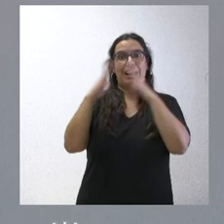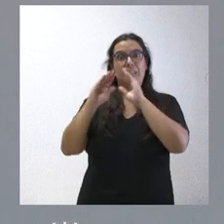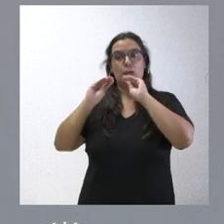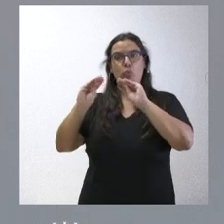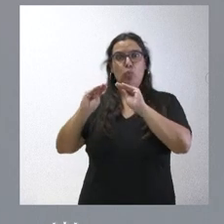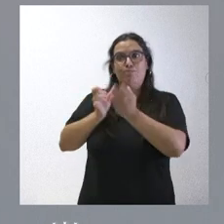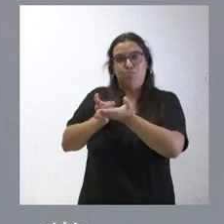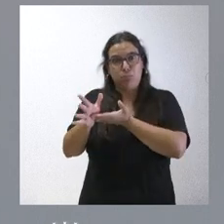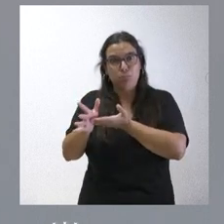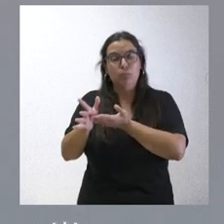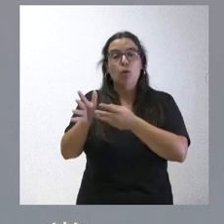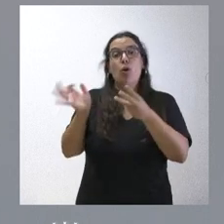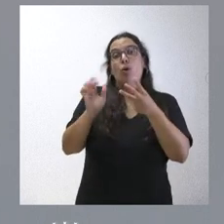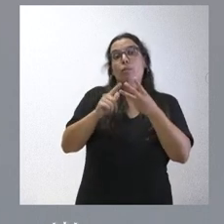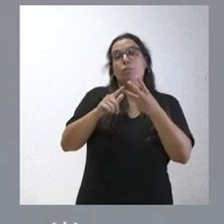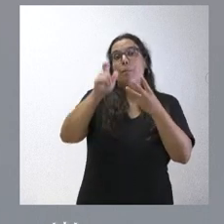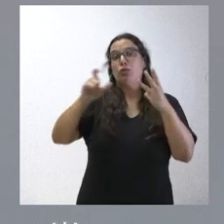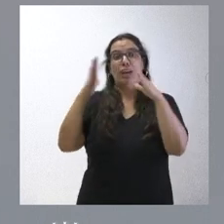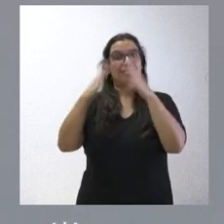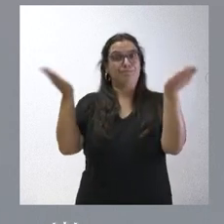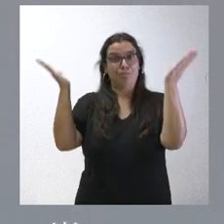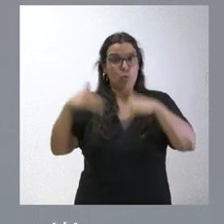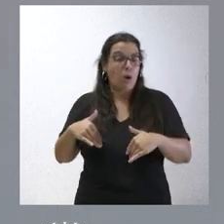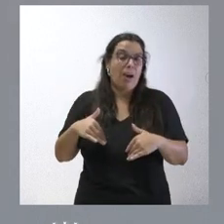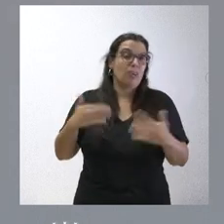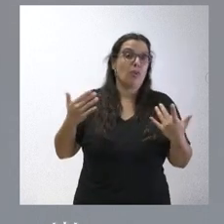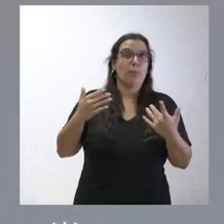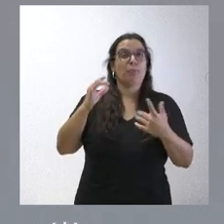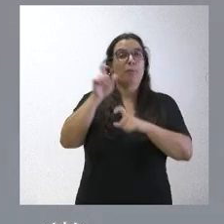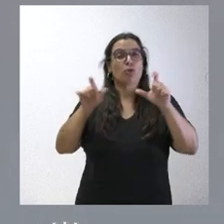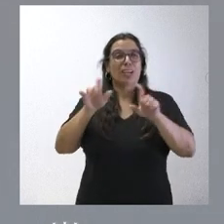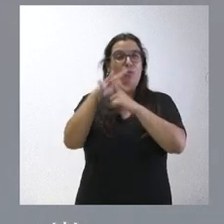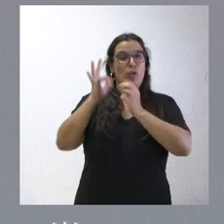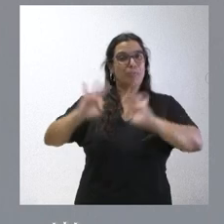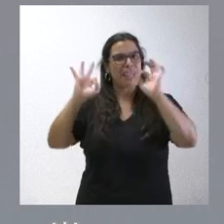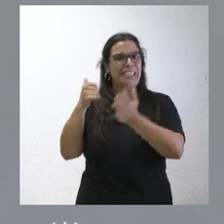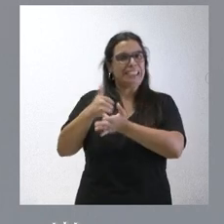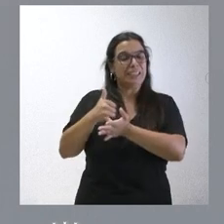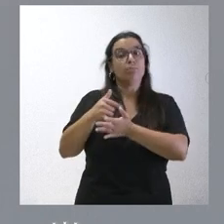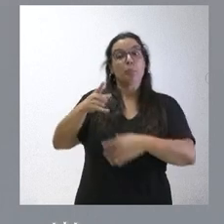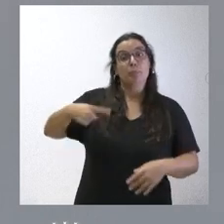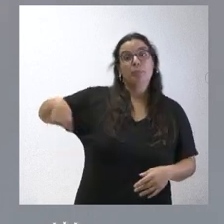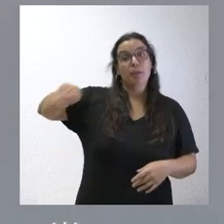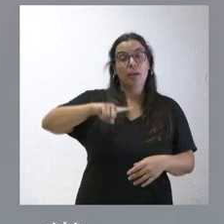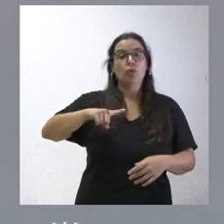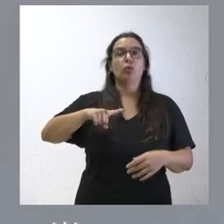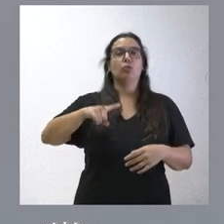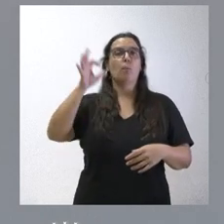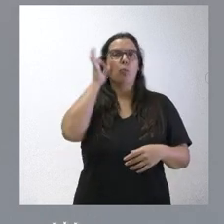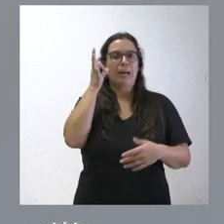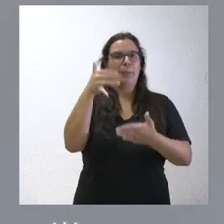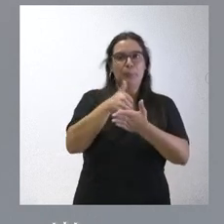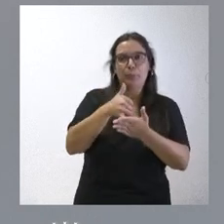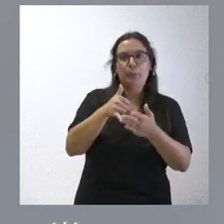vivienda habitual o hacia las personas sin hogar y otras personas especialmente vulnerables por tanto estos colectivos de mujeres vulnerables